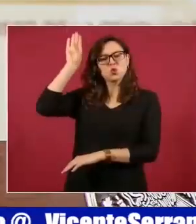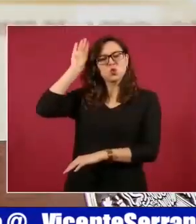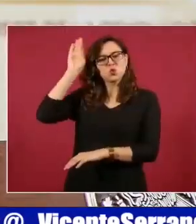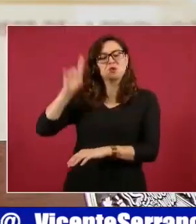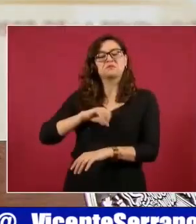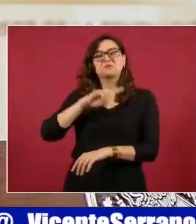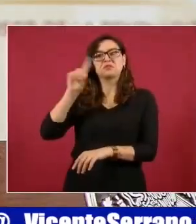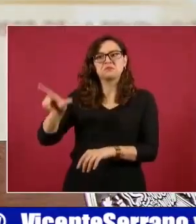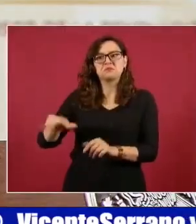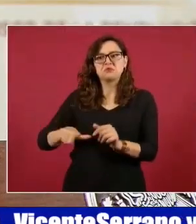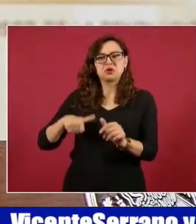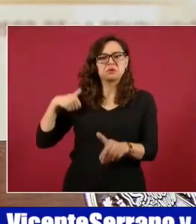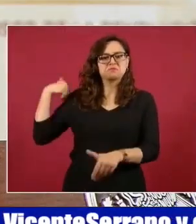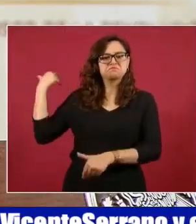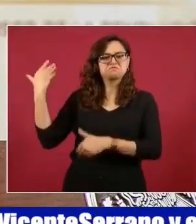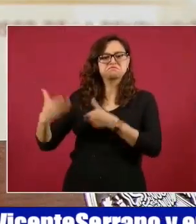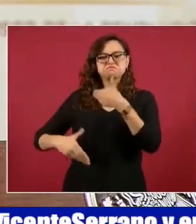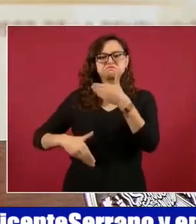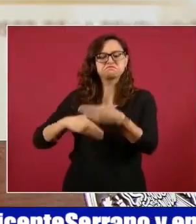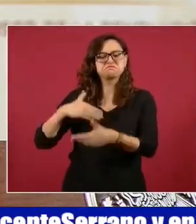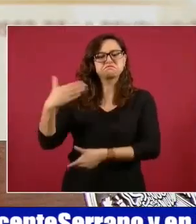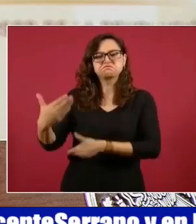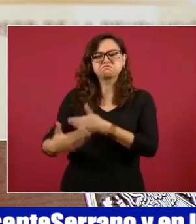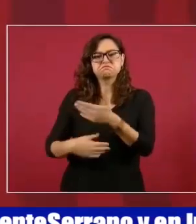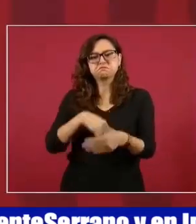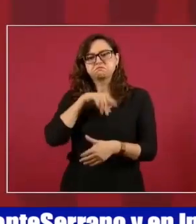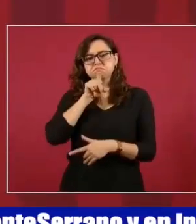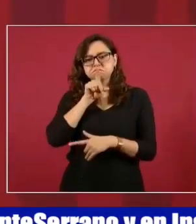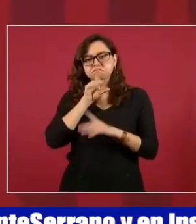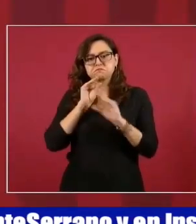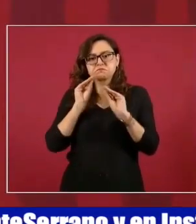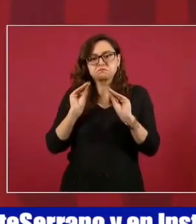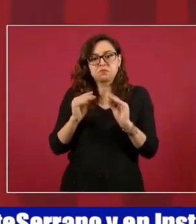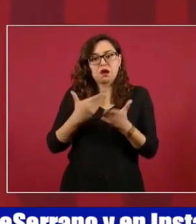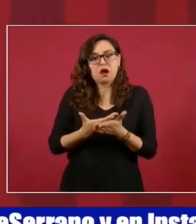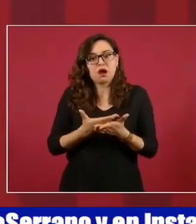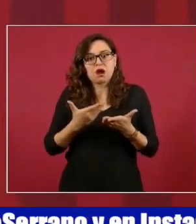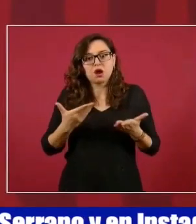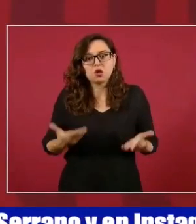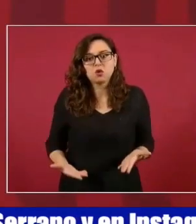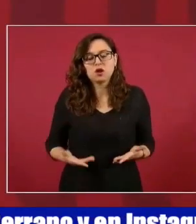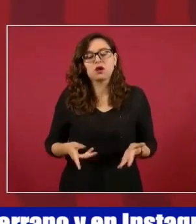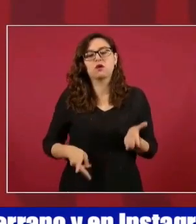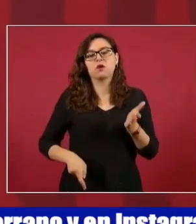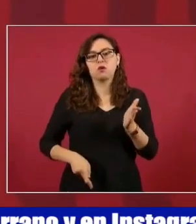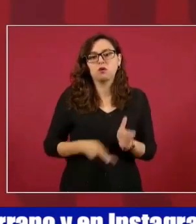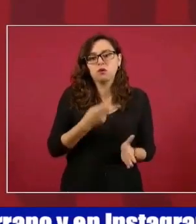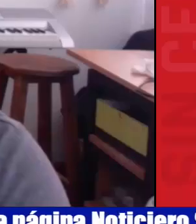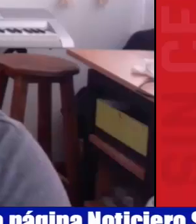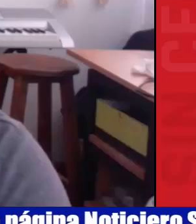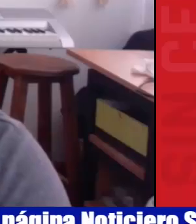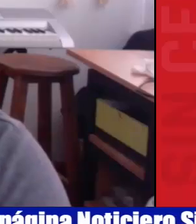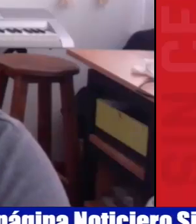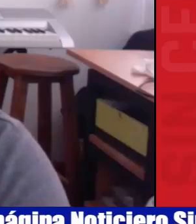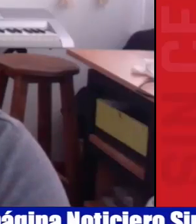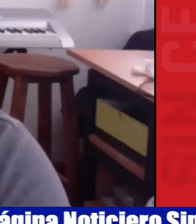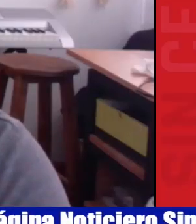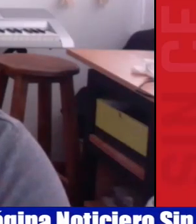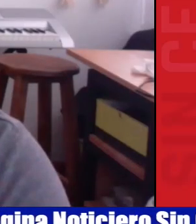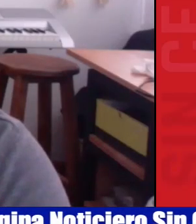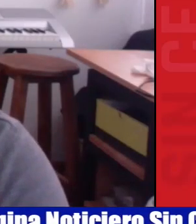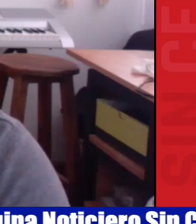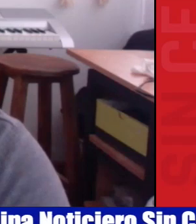lo sorprendente que sigan con esa manía, diría yo, porque ya es de psiquiatra, ¿no? En muchos casos, cuando no les ha